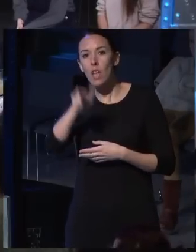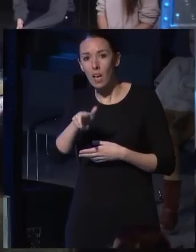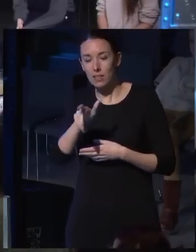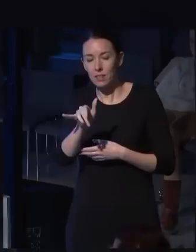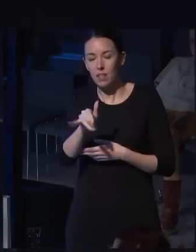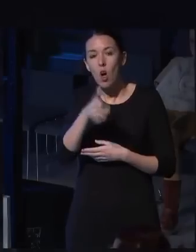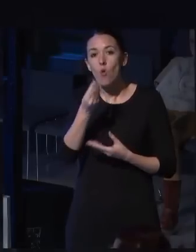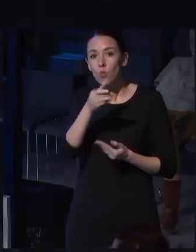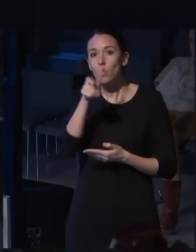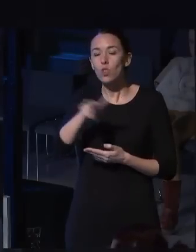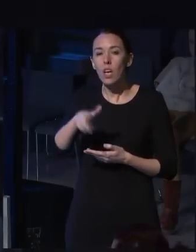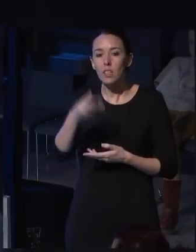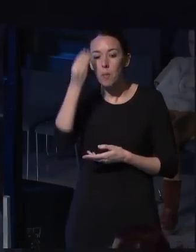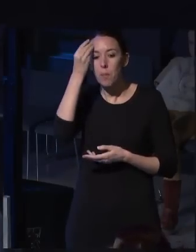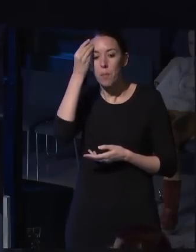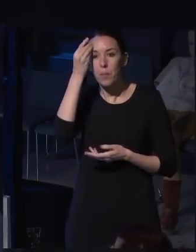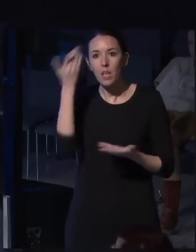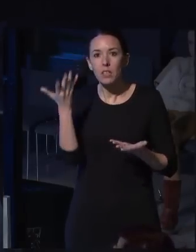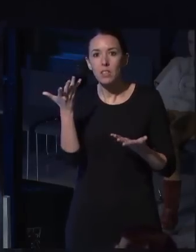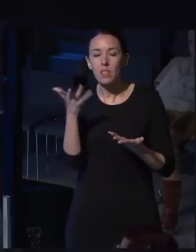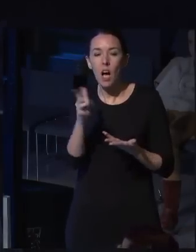sí, mucha gente piensa que es que